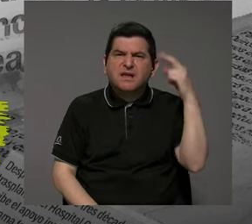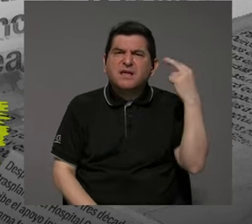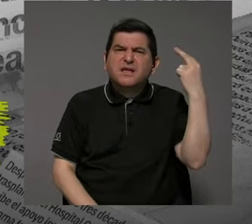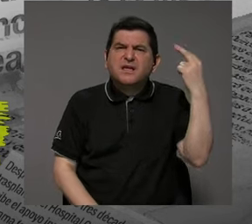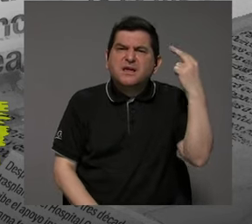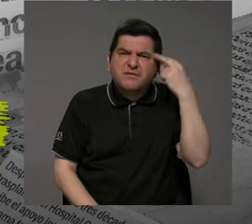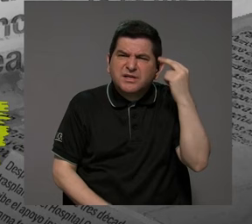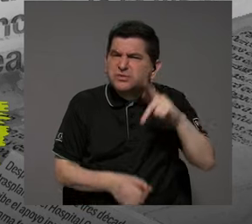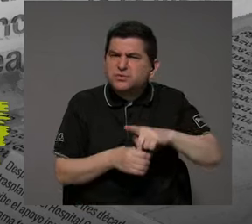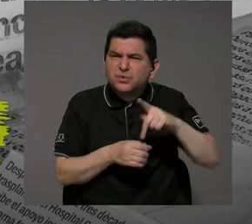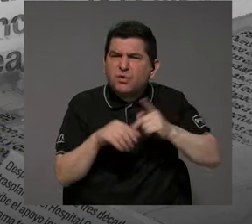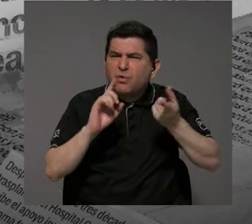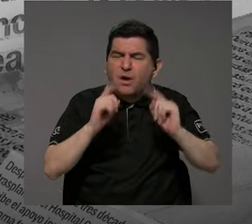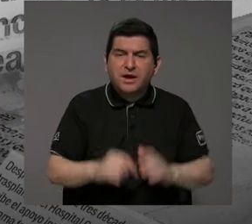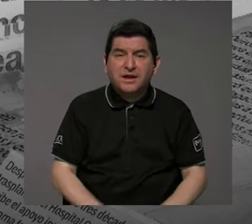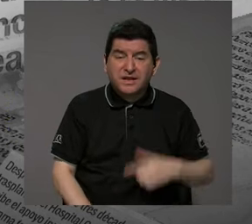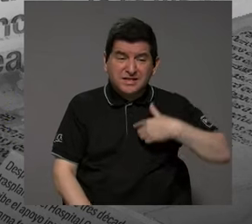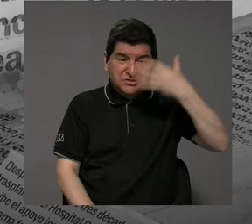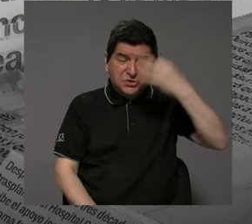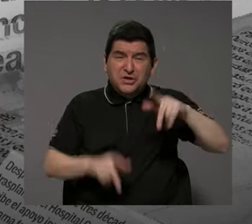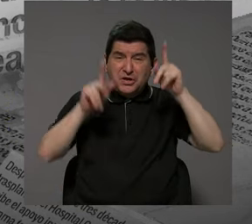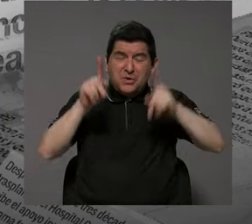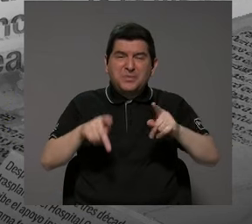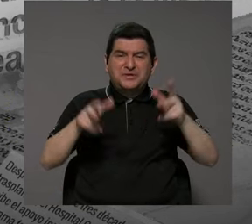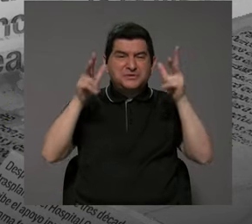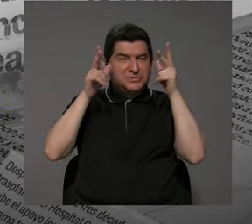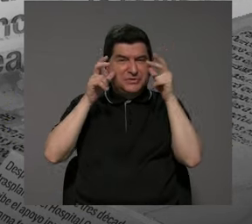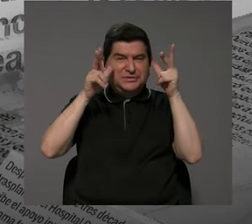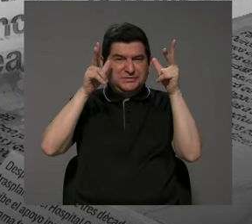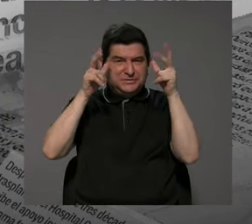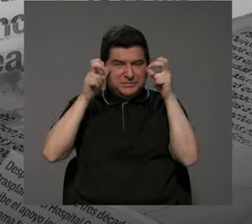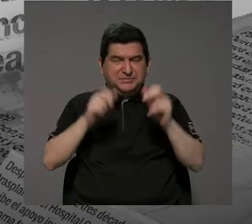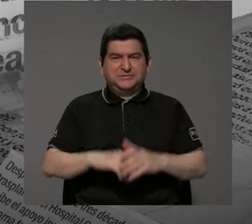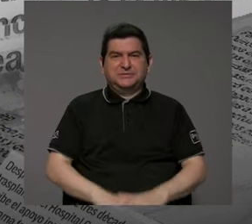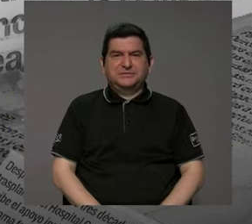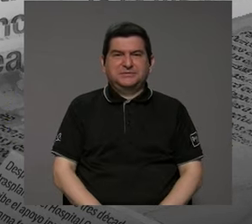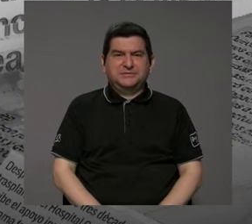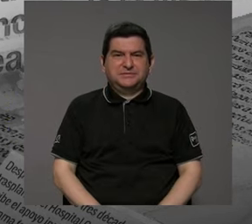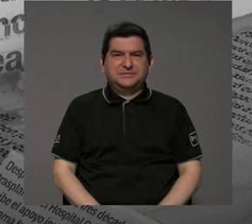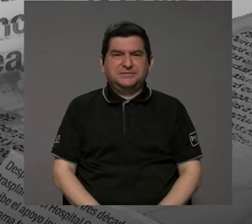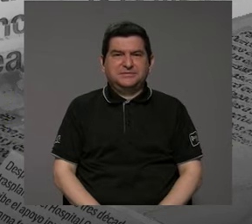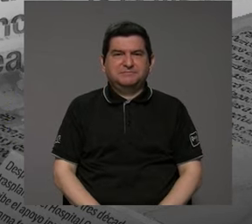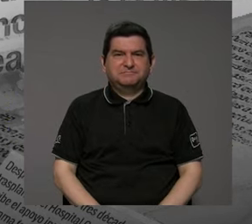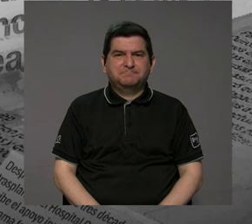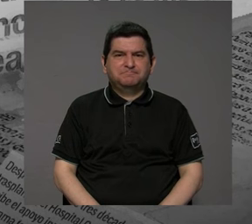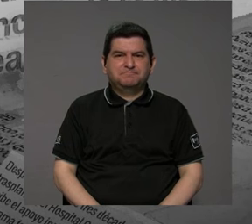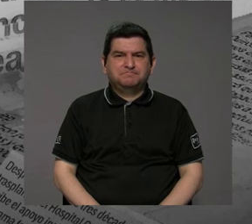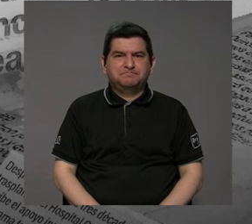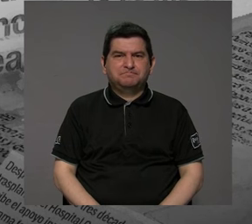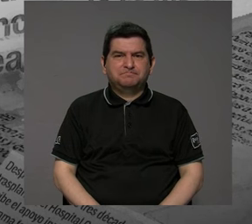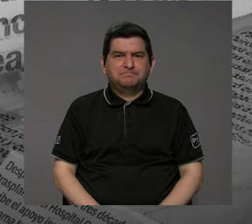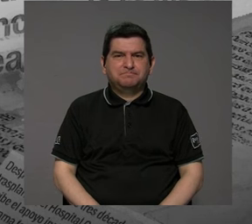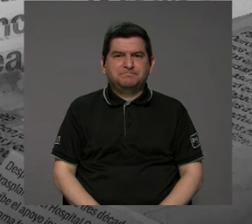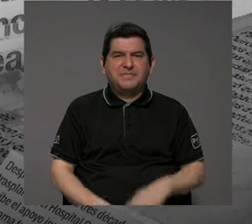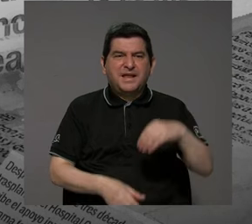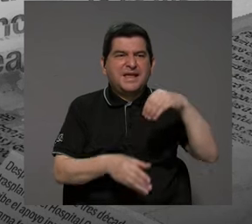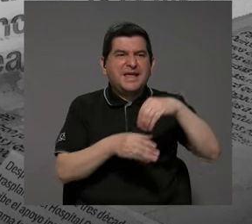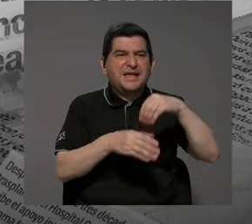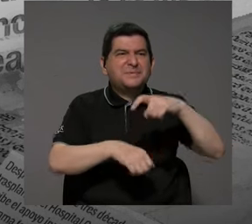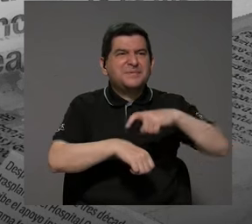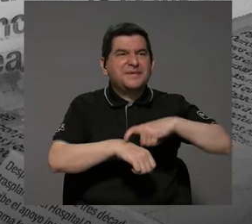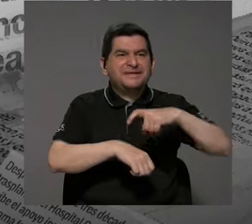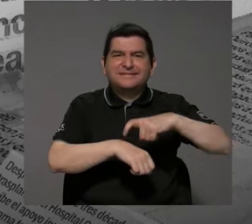será la razón Yo creo que la gente está percibiendo que es un es un una inversión de